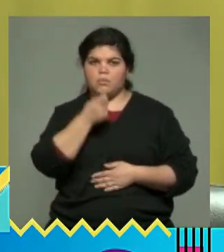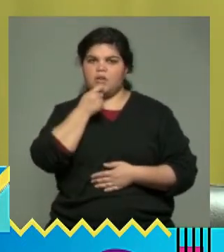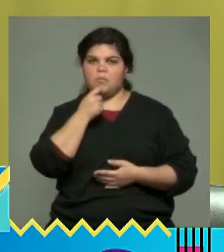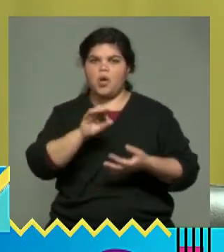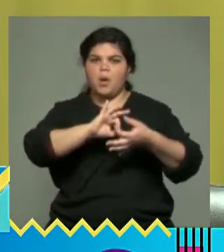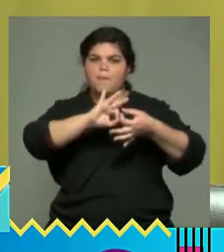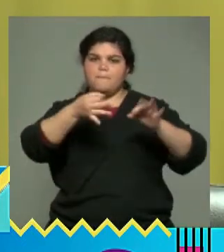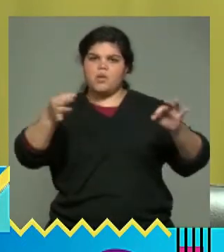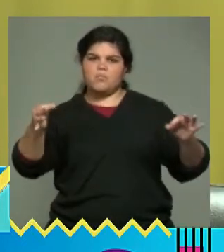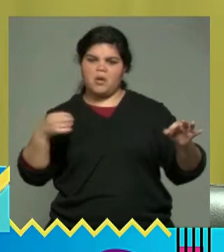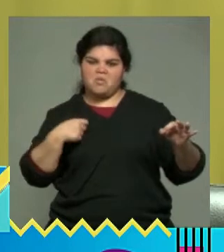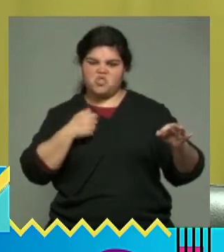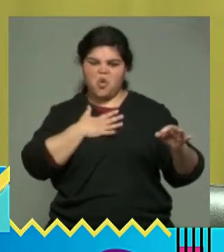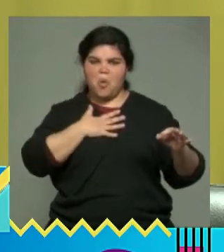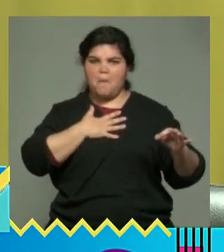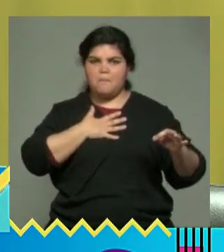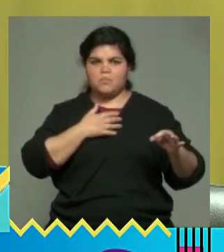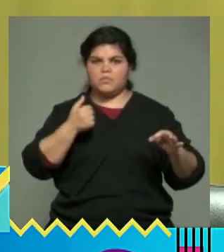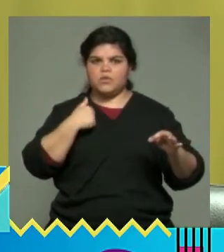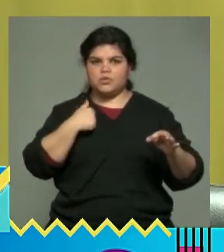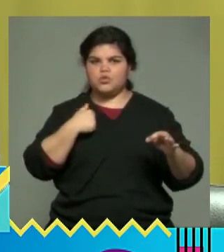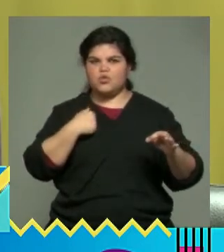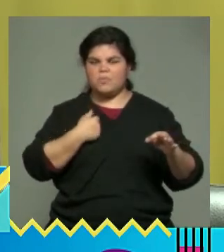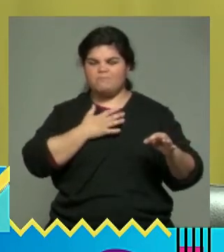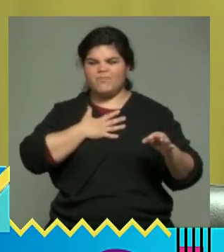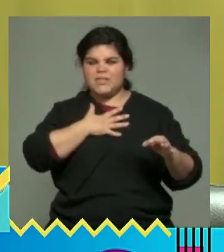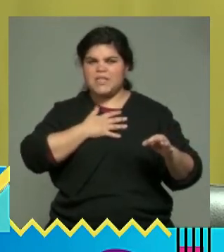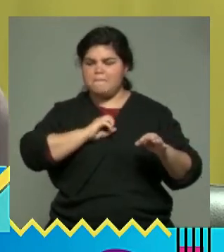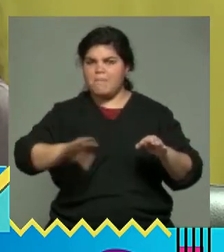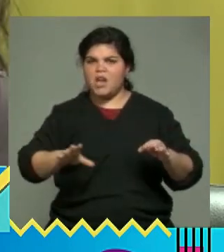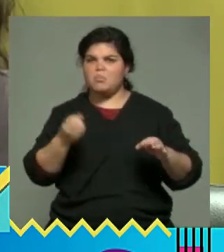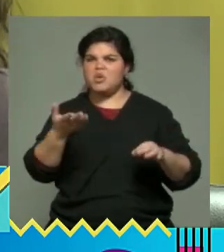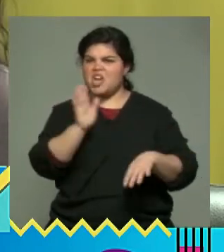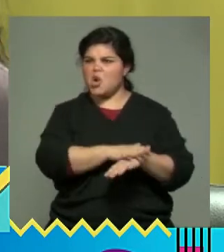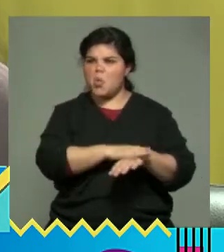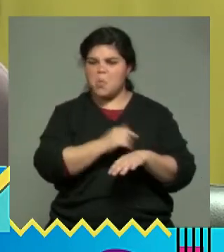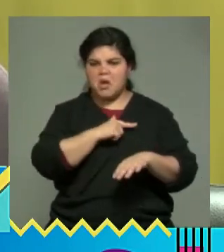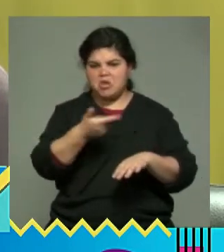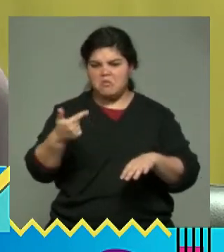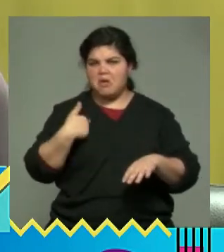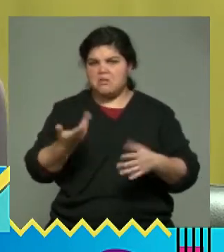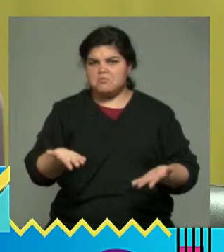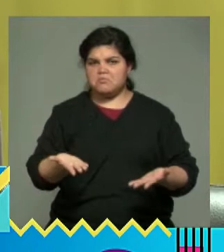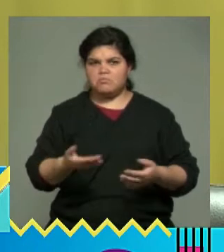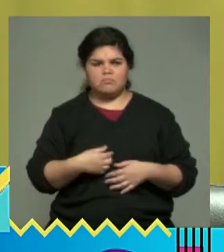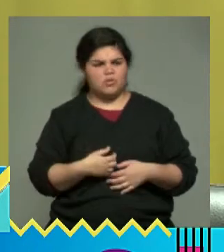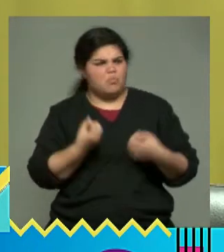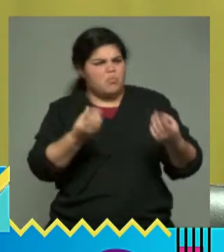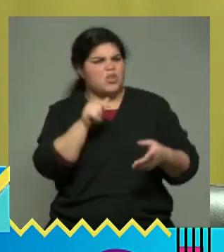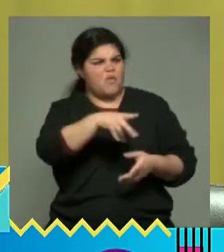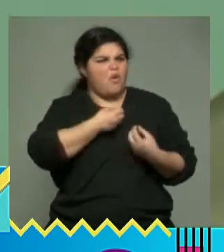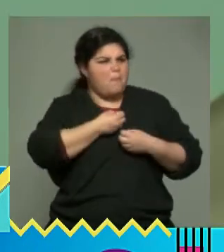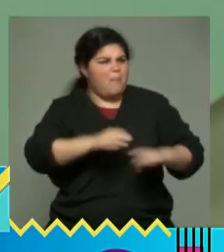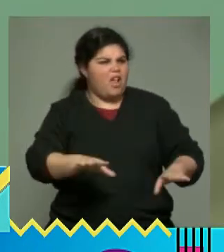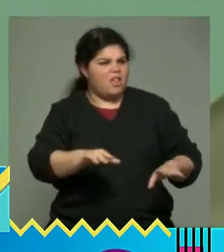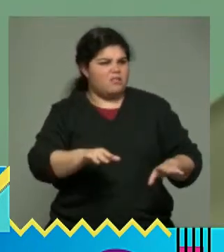sentía mal por no sentir culpa, perdón, me sentía mal por no sentir culpa. Yo me quedaba, ¿cómo es eso? Si no hiciste nada malo, ¿por qué te sentís